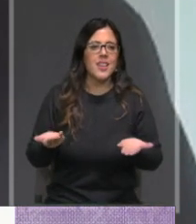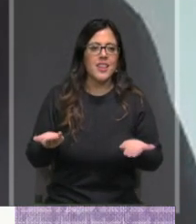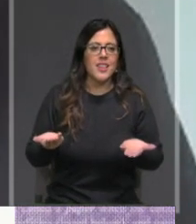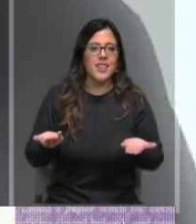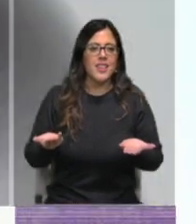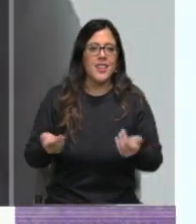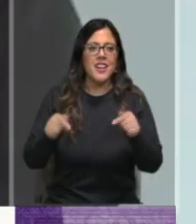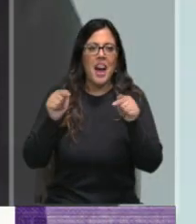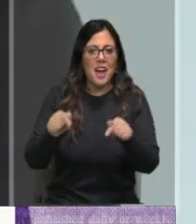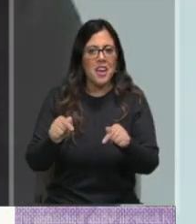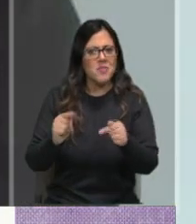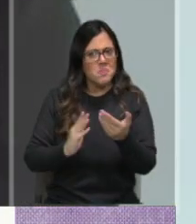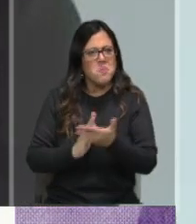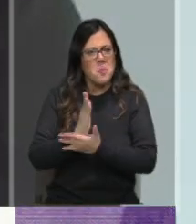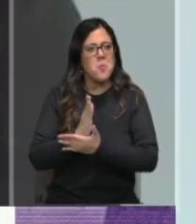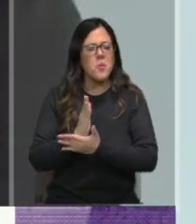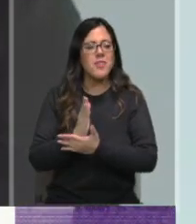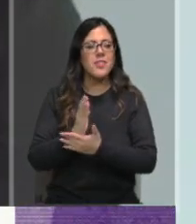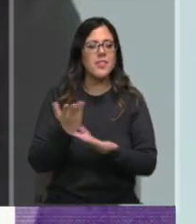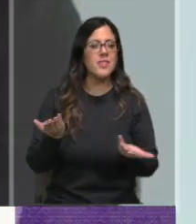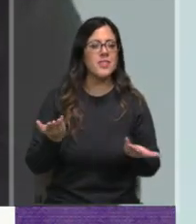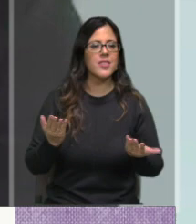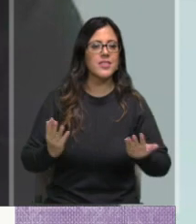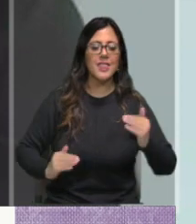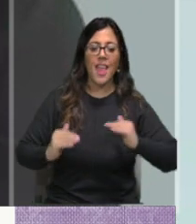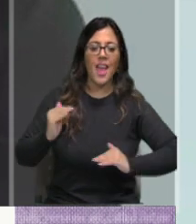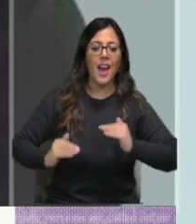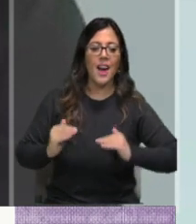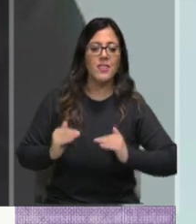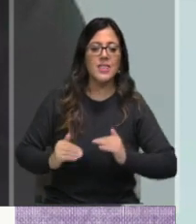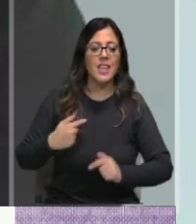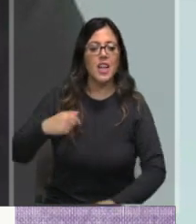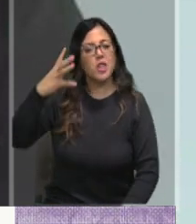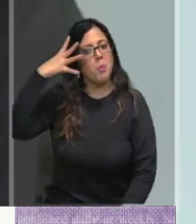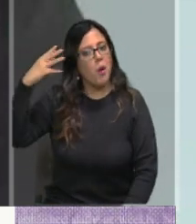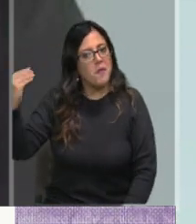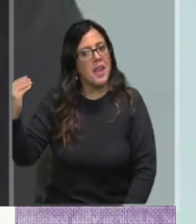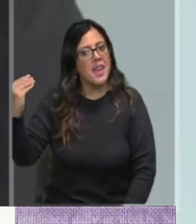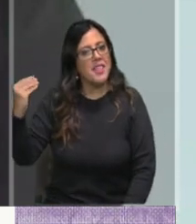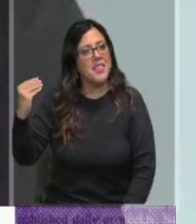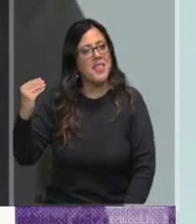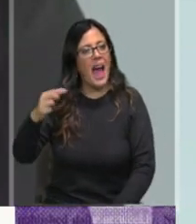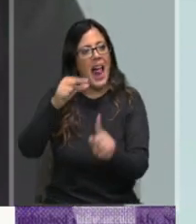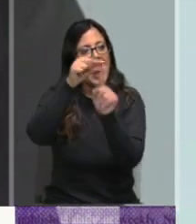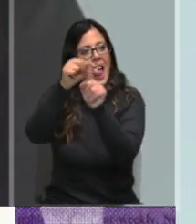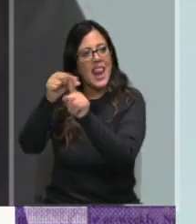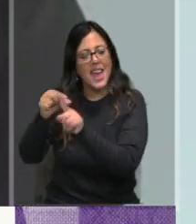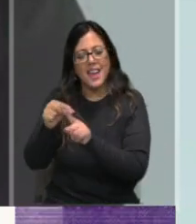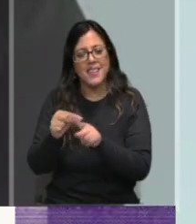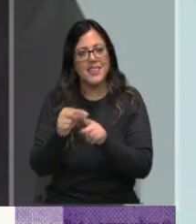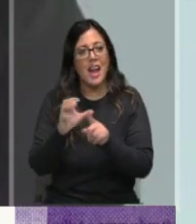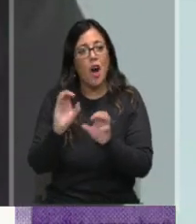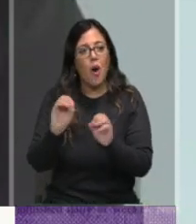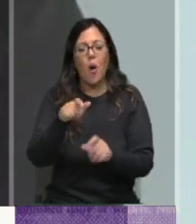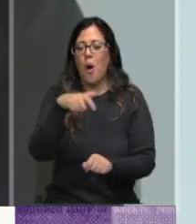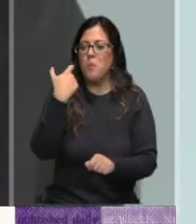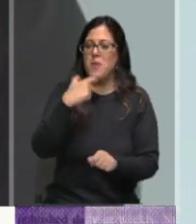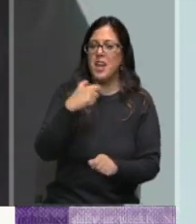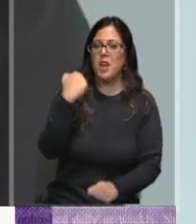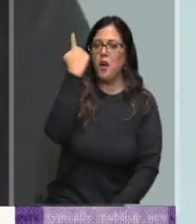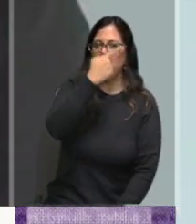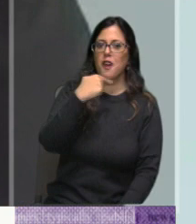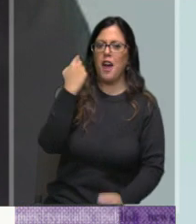ahí nos lanzamos. Y a veces me he olvidado la letra o me río de caras que pone